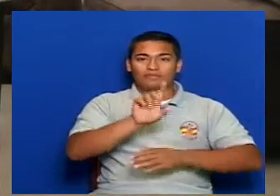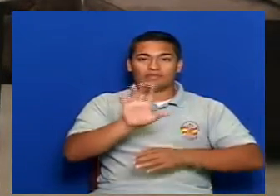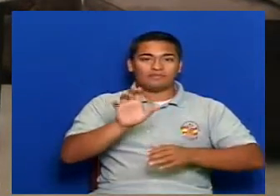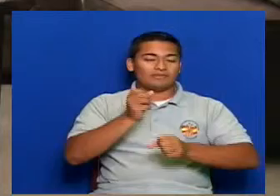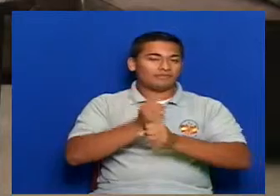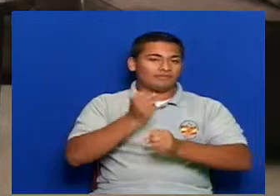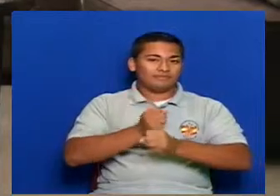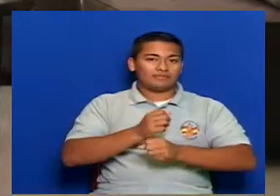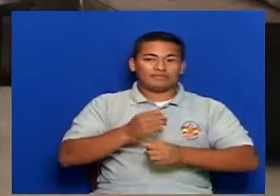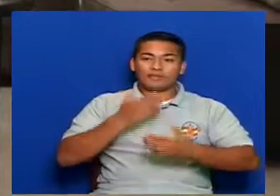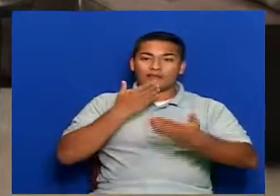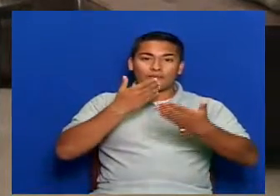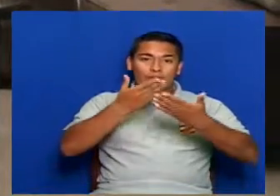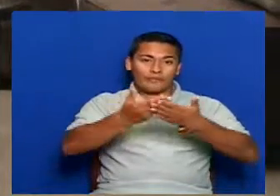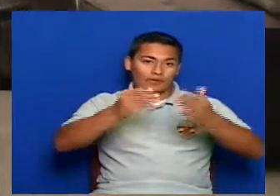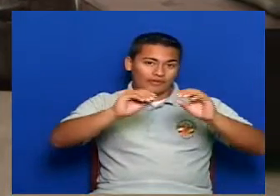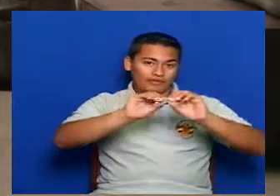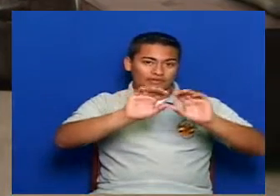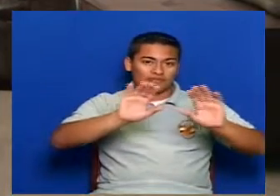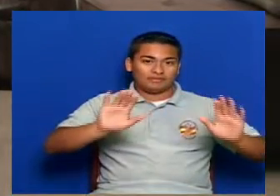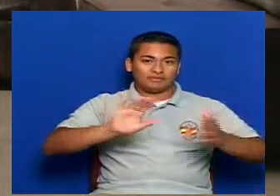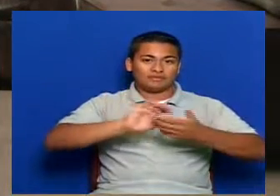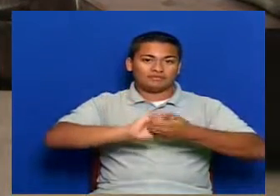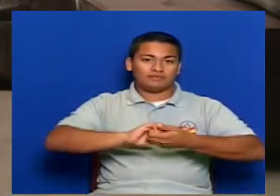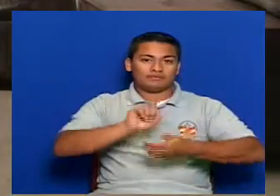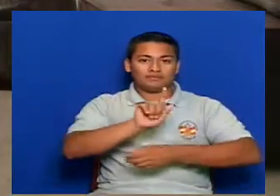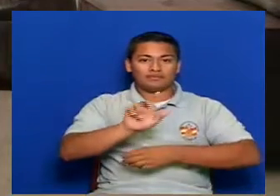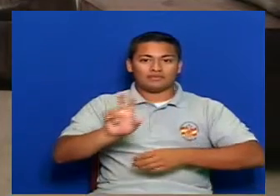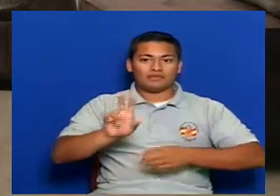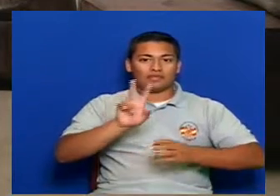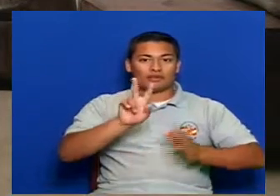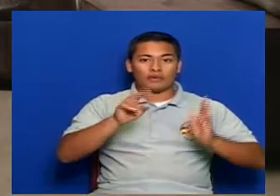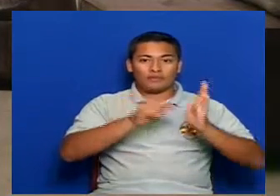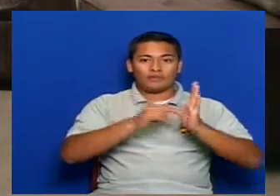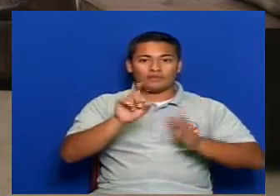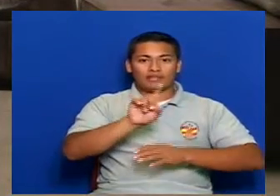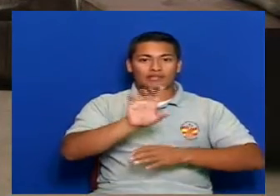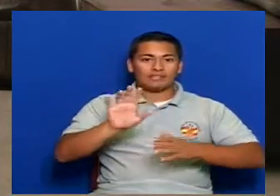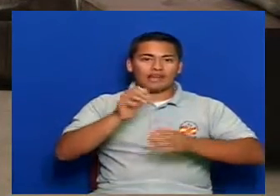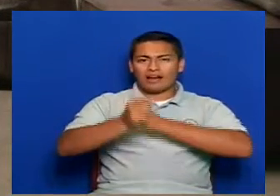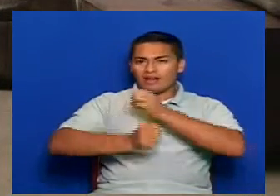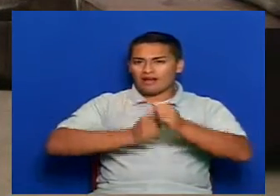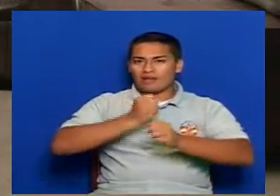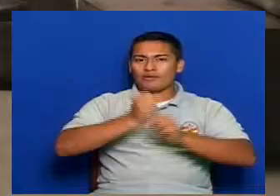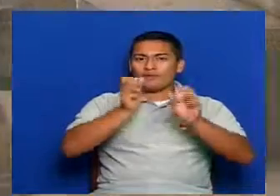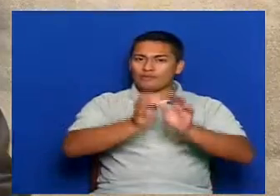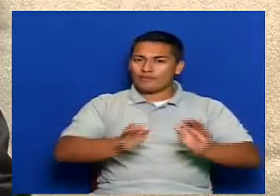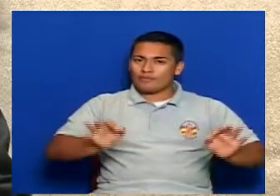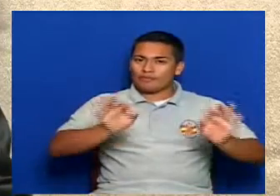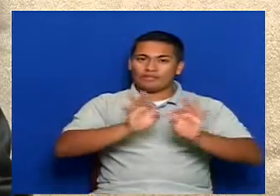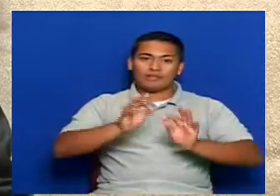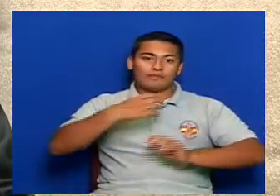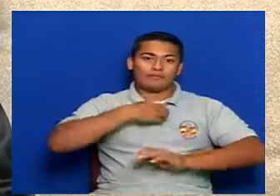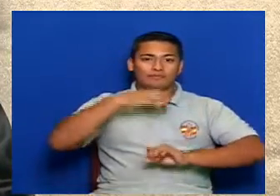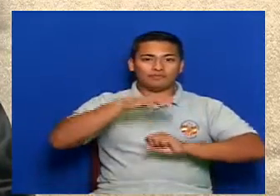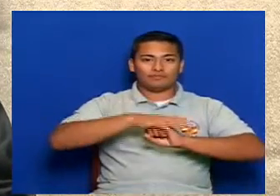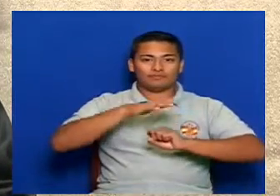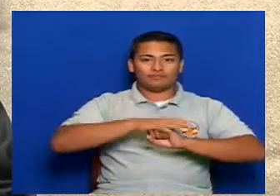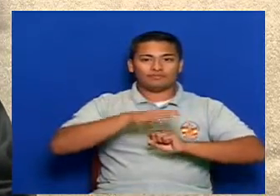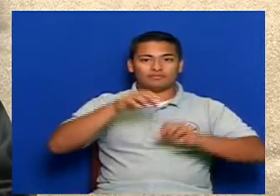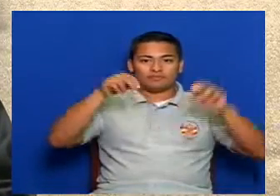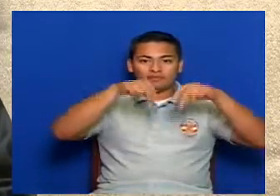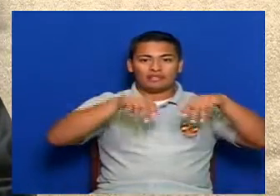buenos días amigos televidentes el 2015 fue un año muy importante para la comisión del medio ambiente y para el parlamento